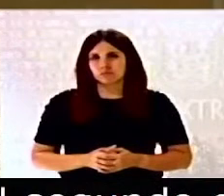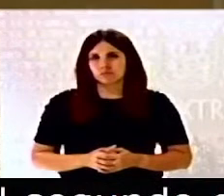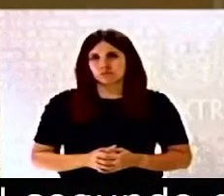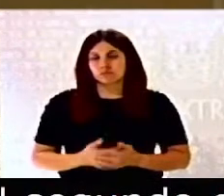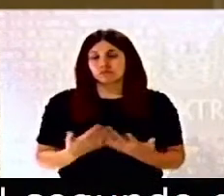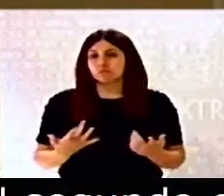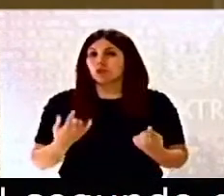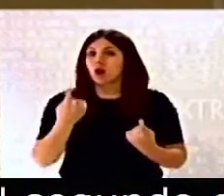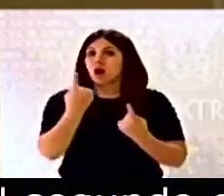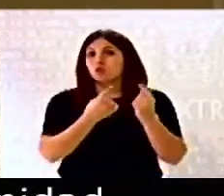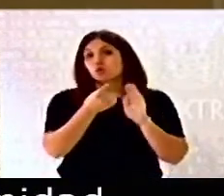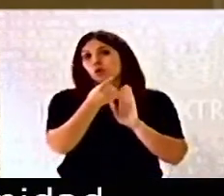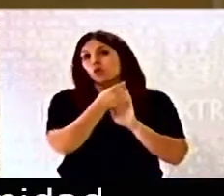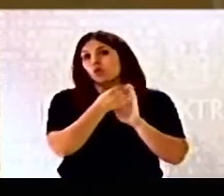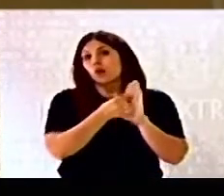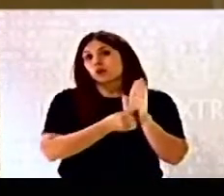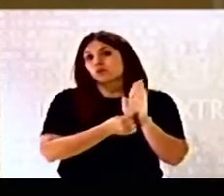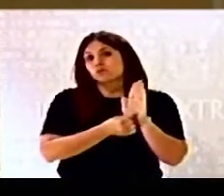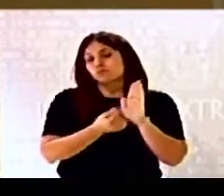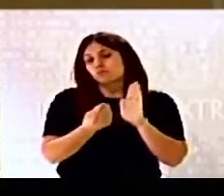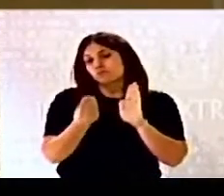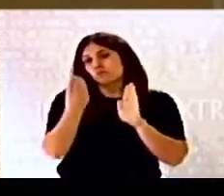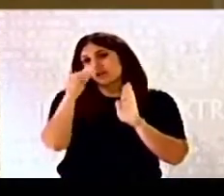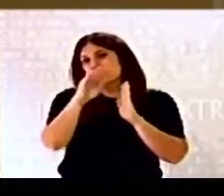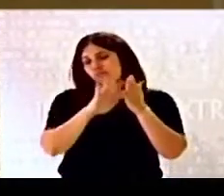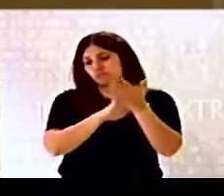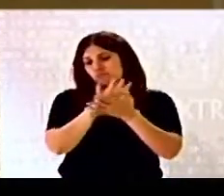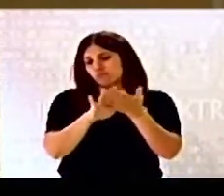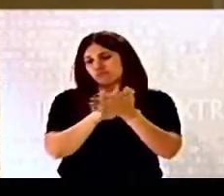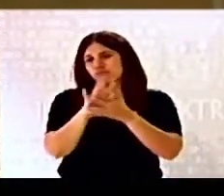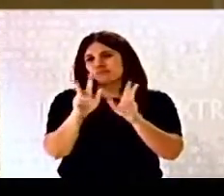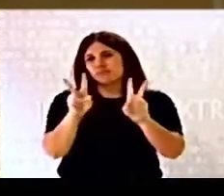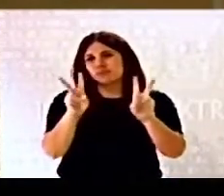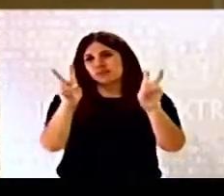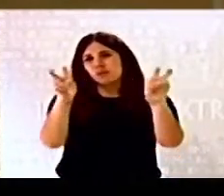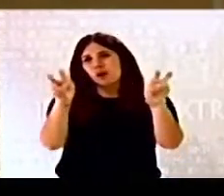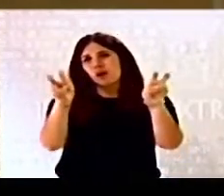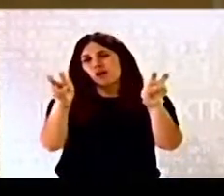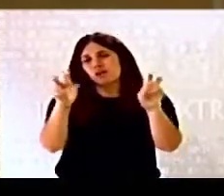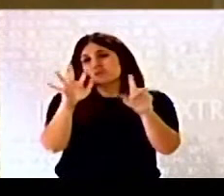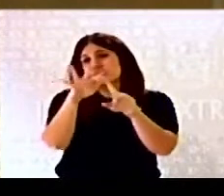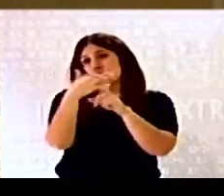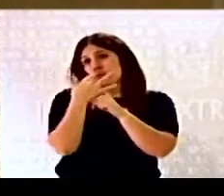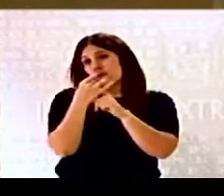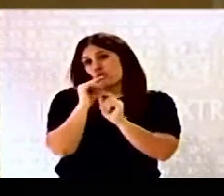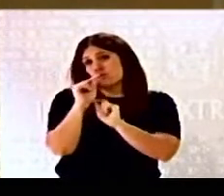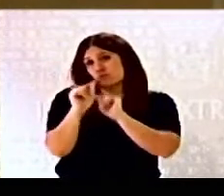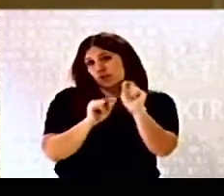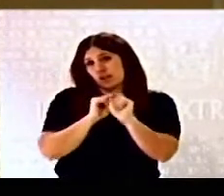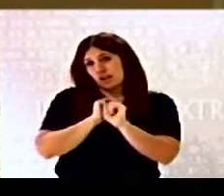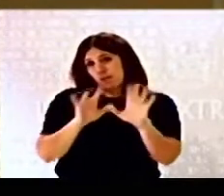Algunos datos más en cuanto a la situación epidemiológica.